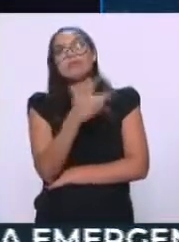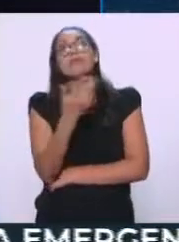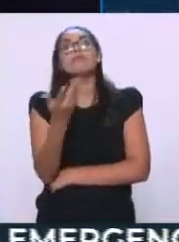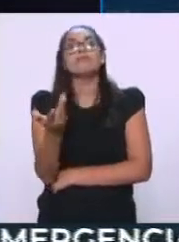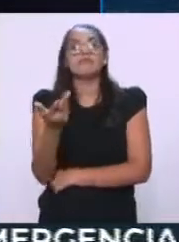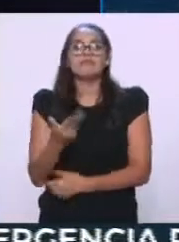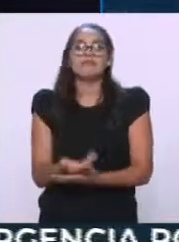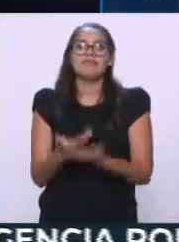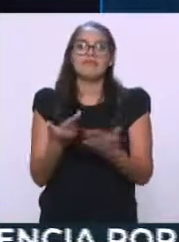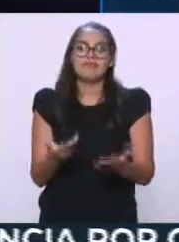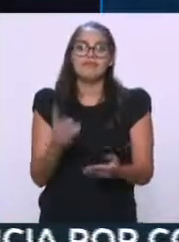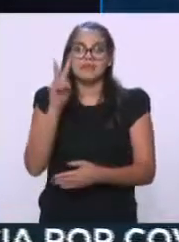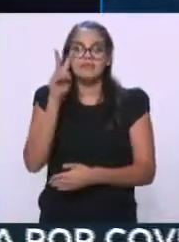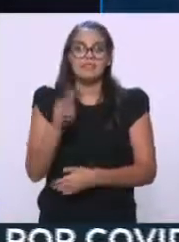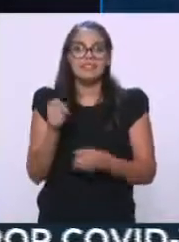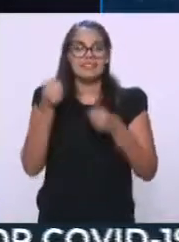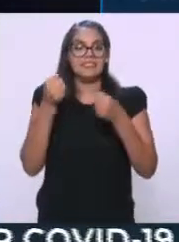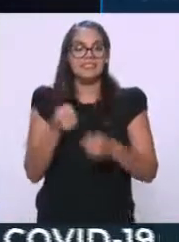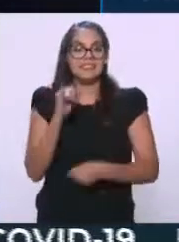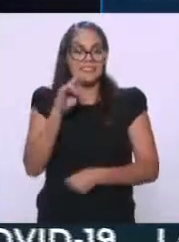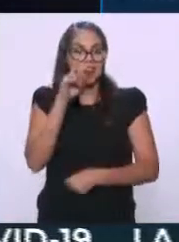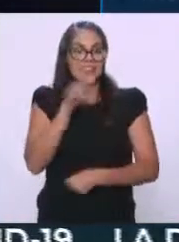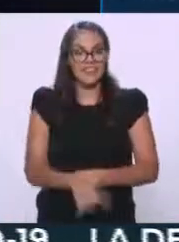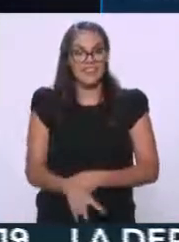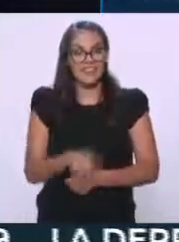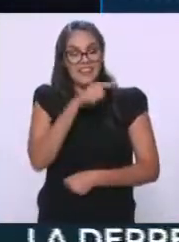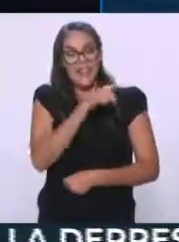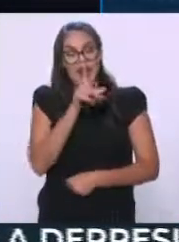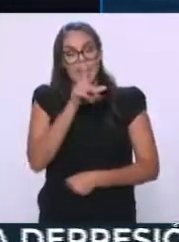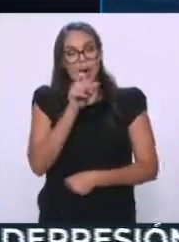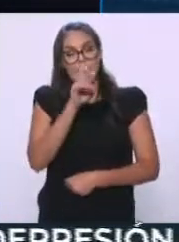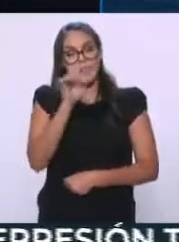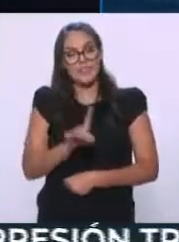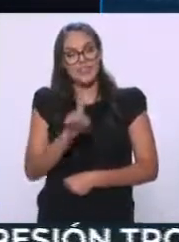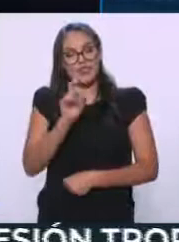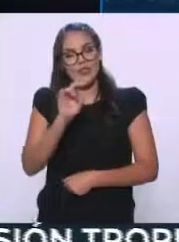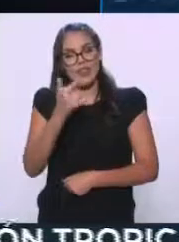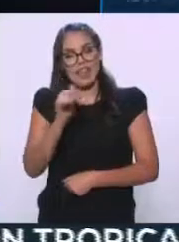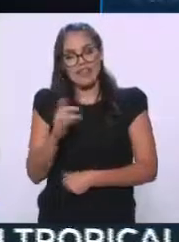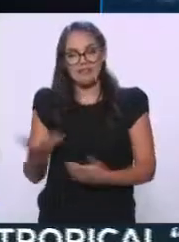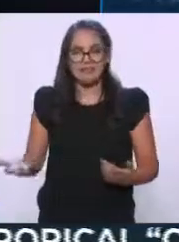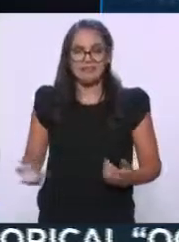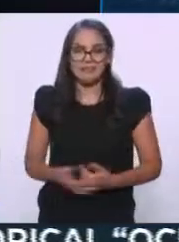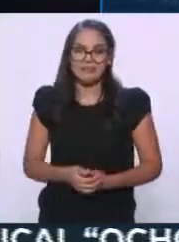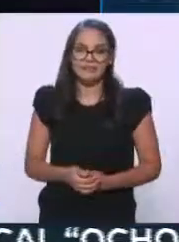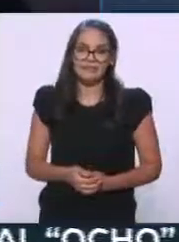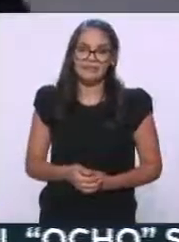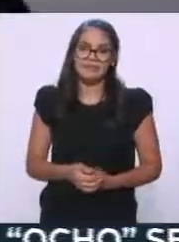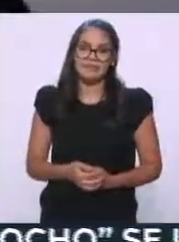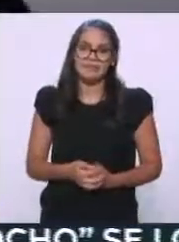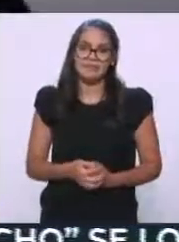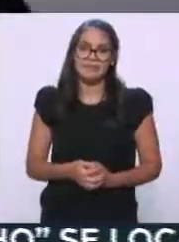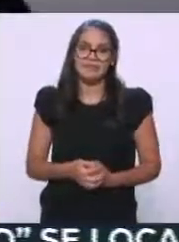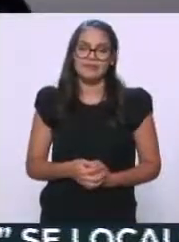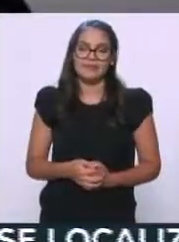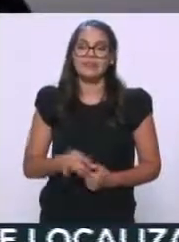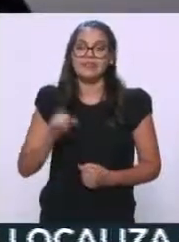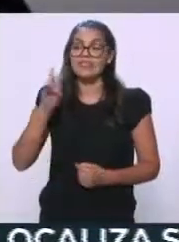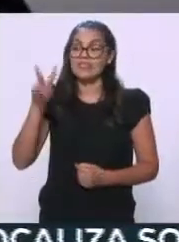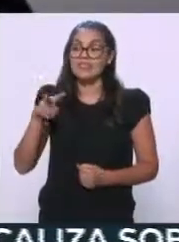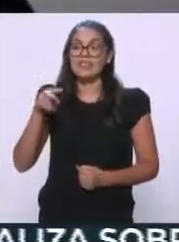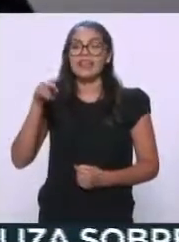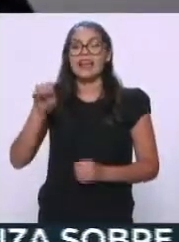sí nos lo puedo confirmar y sí fue cierto. Sí, exactamente, es muy complicado saber, pero sí, constantemente, por ejemplo, hoy en